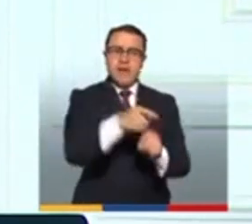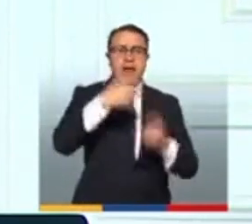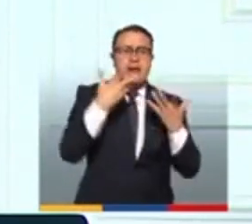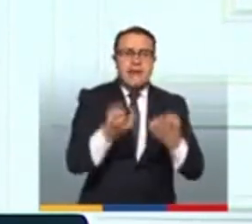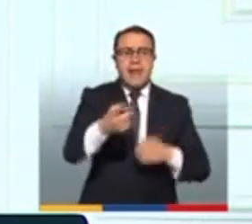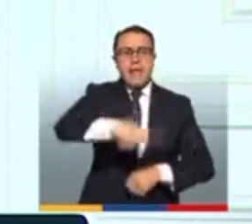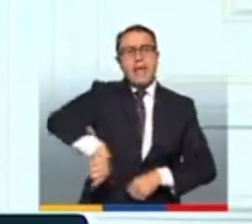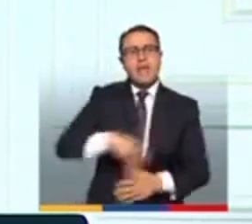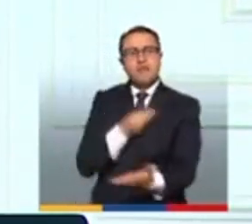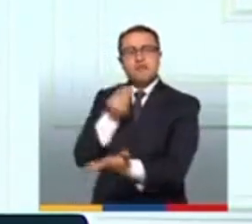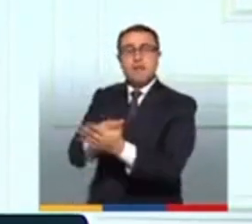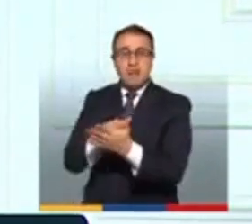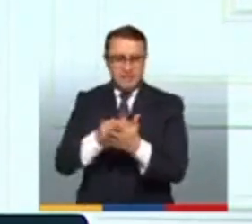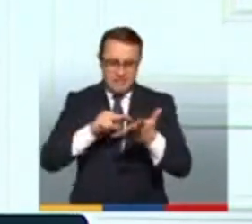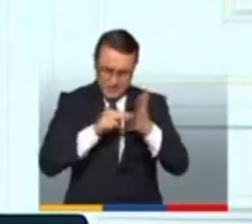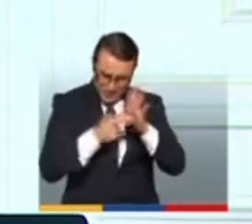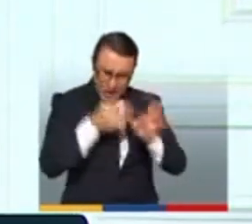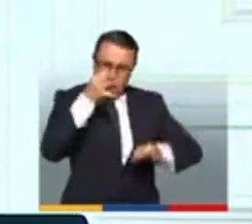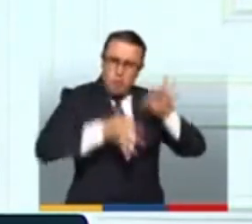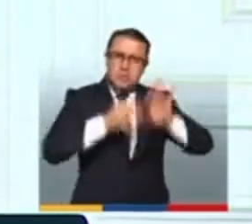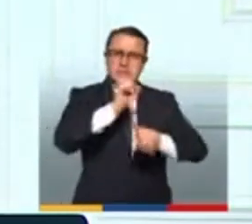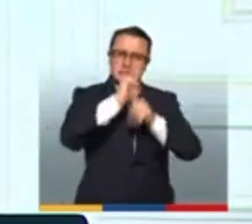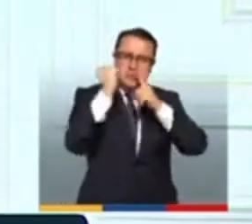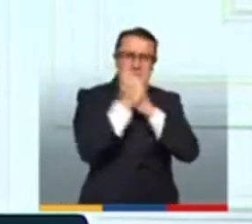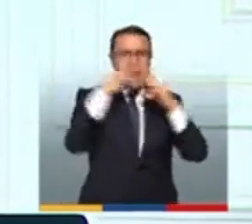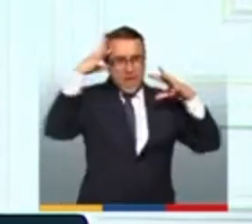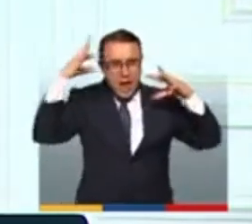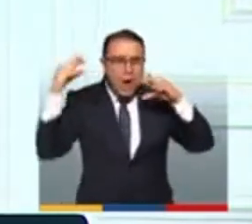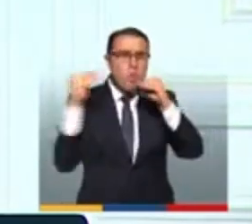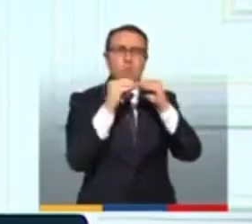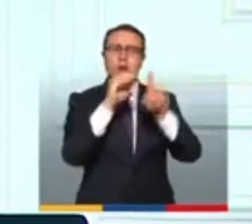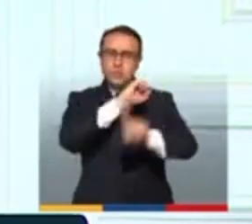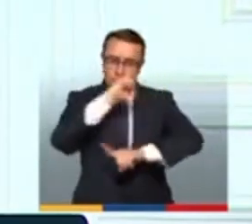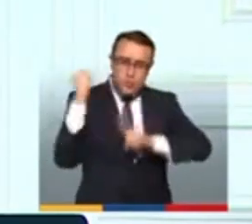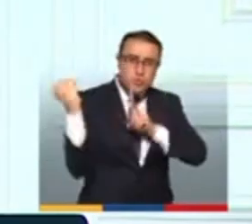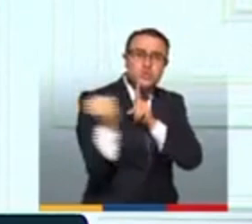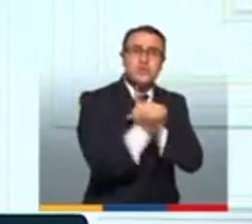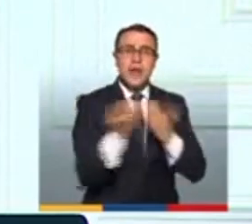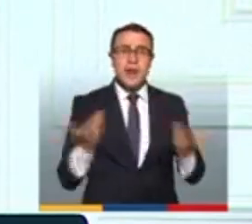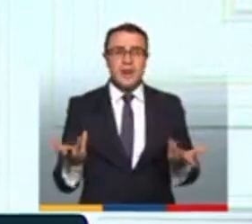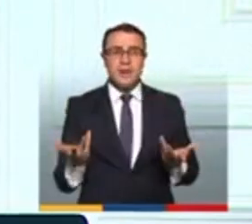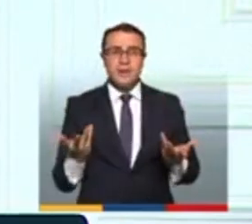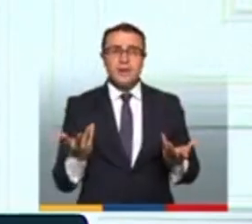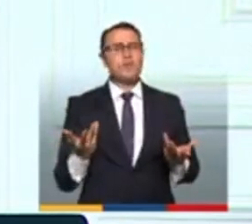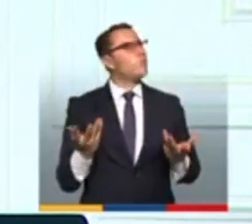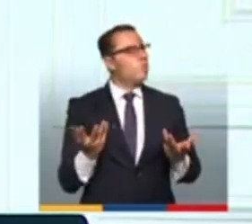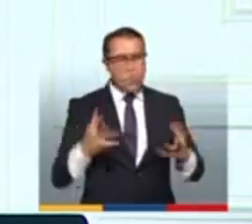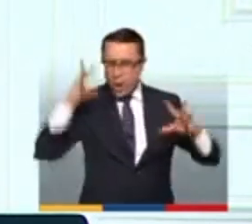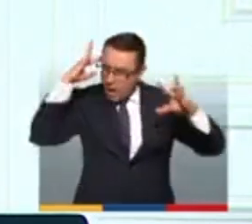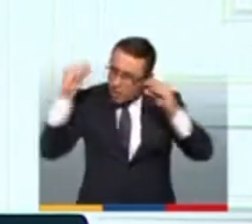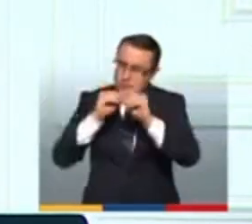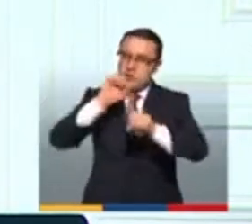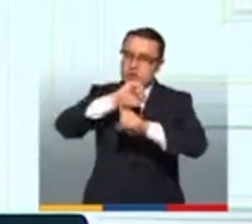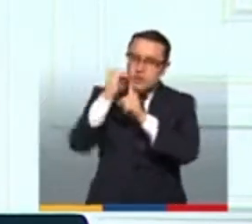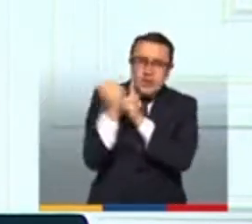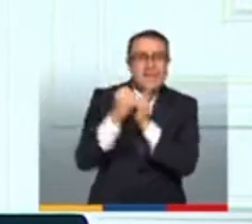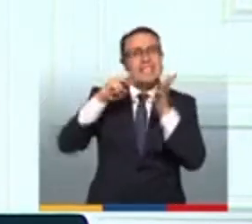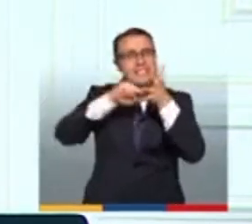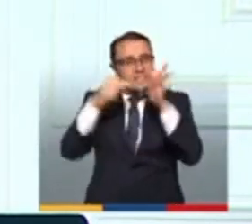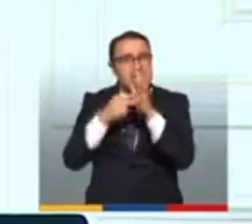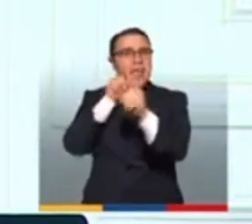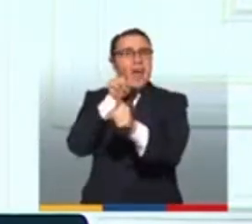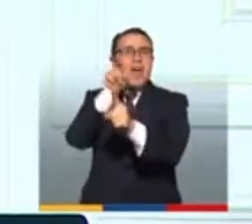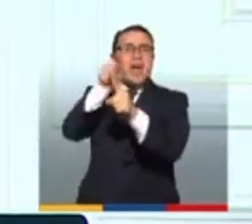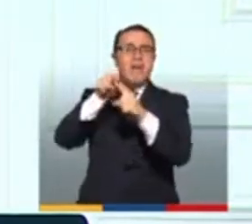si eso fuese un pacto social. Y un pacto social es un pacto por la paz. Hemos